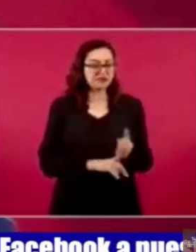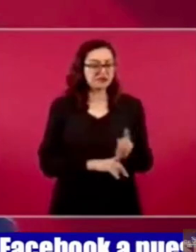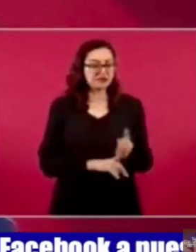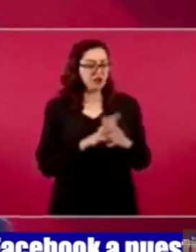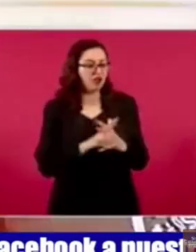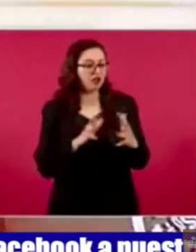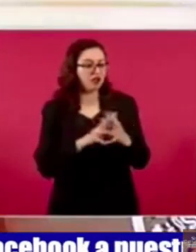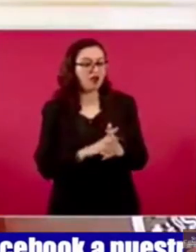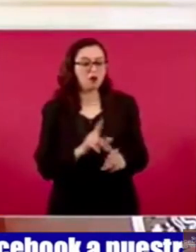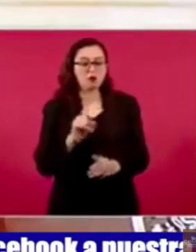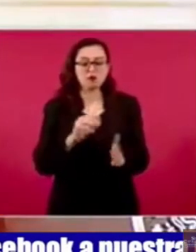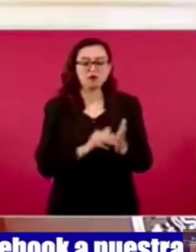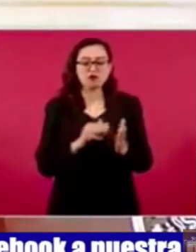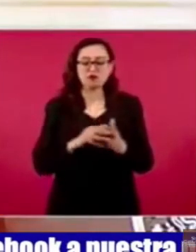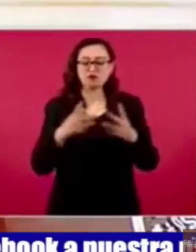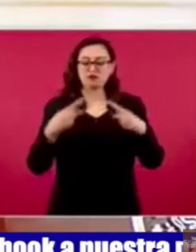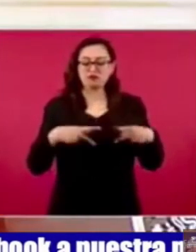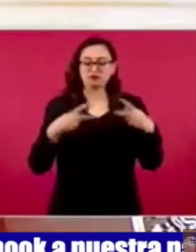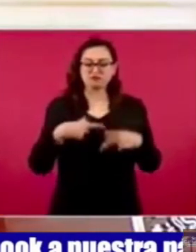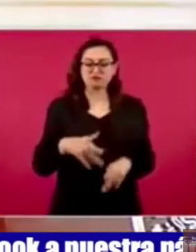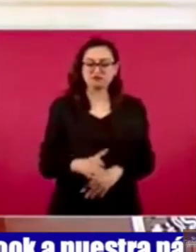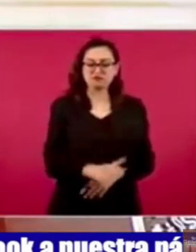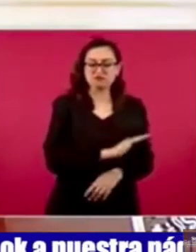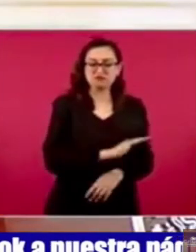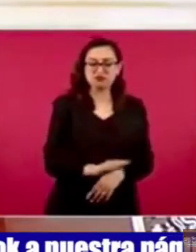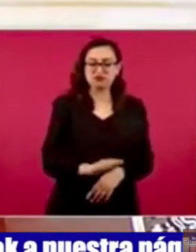enfermedades, y